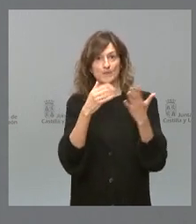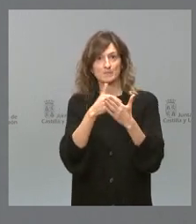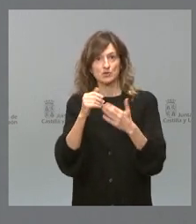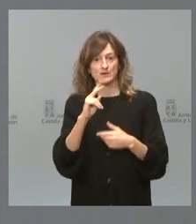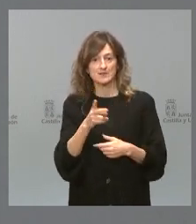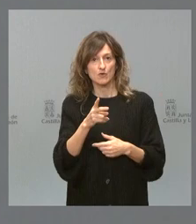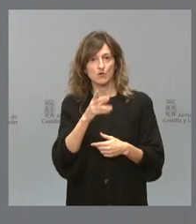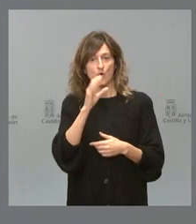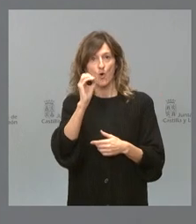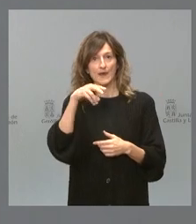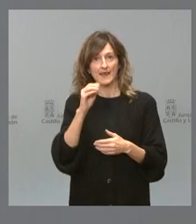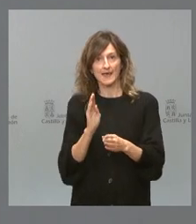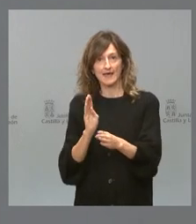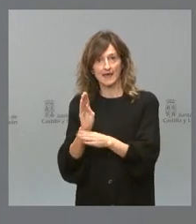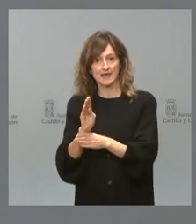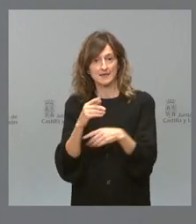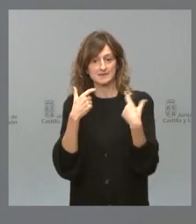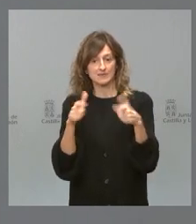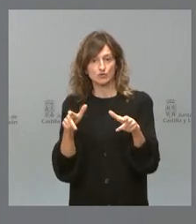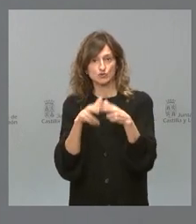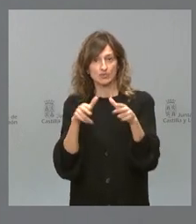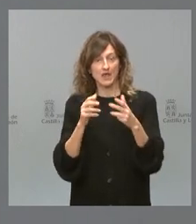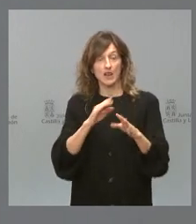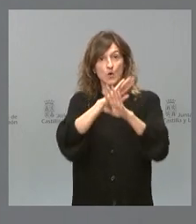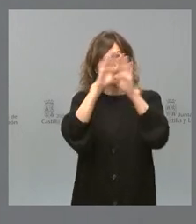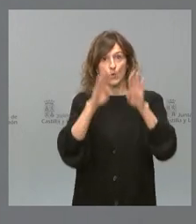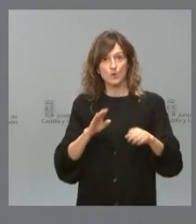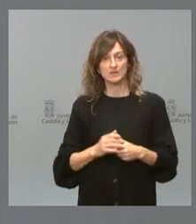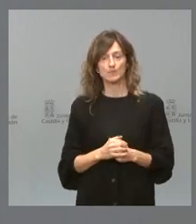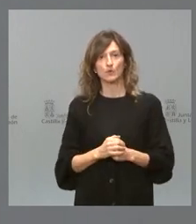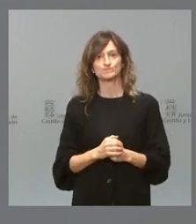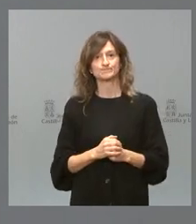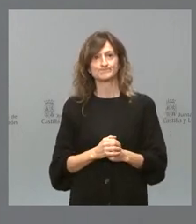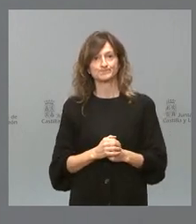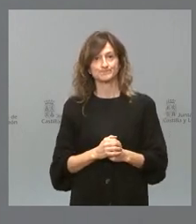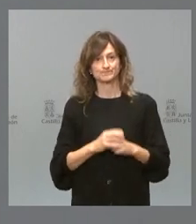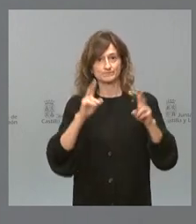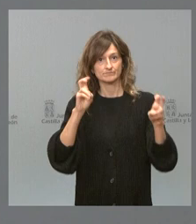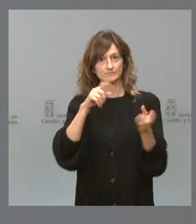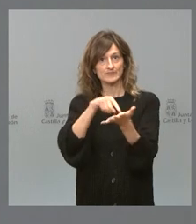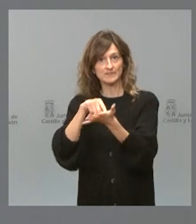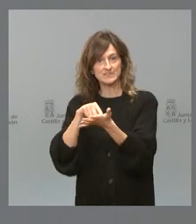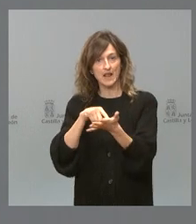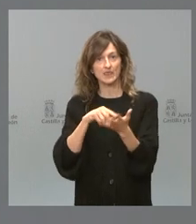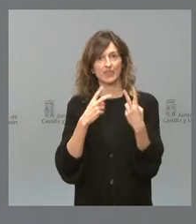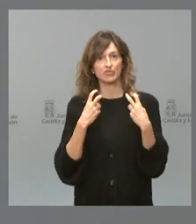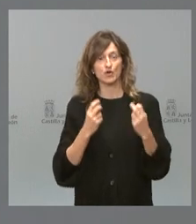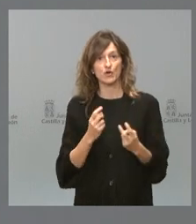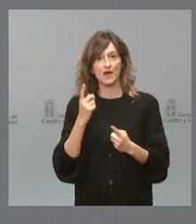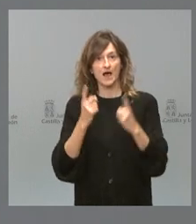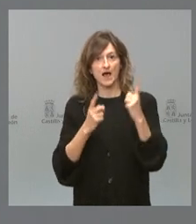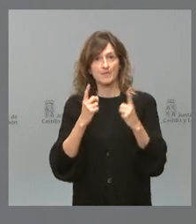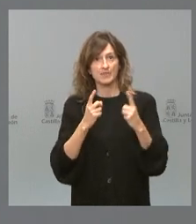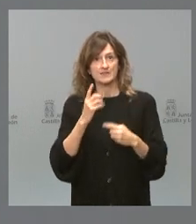que damos a ongs que operan en el sector social y por último el último bloque de digitalización que a veces no le damos